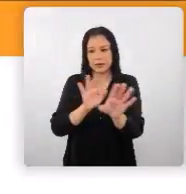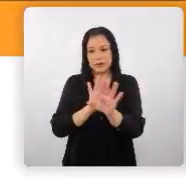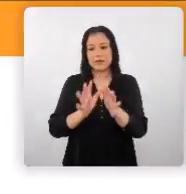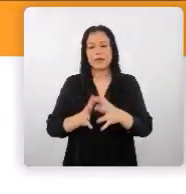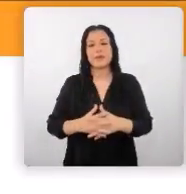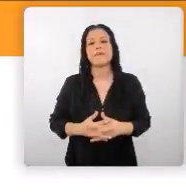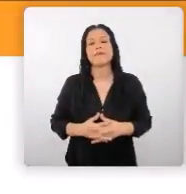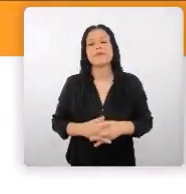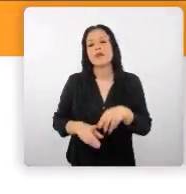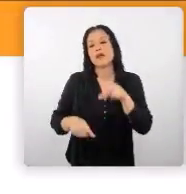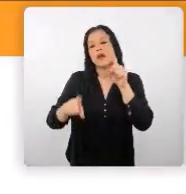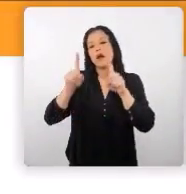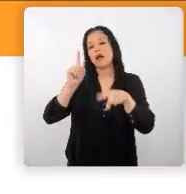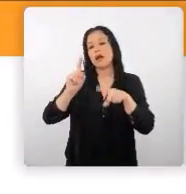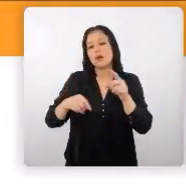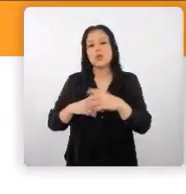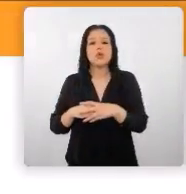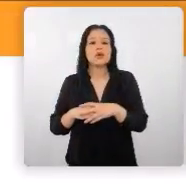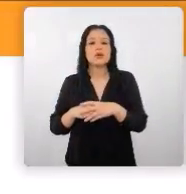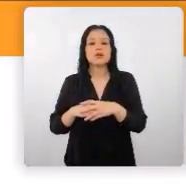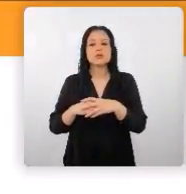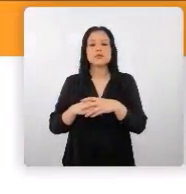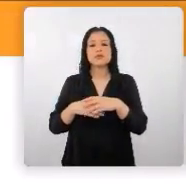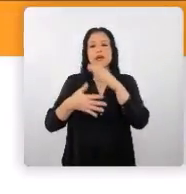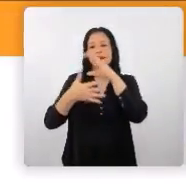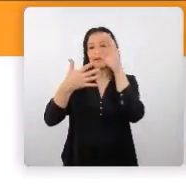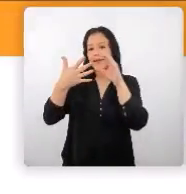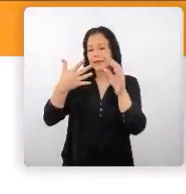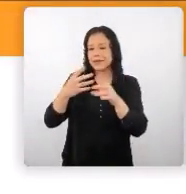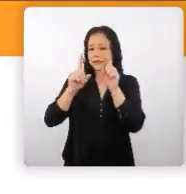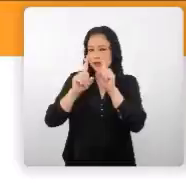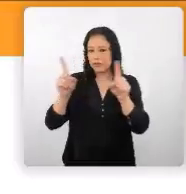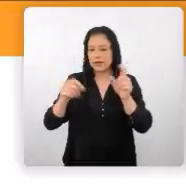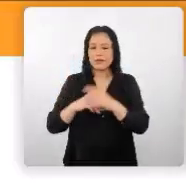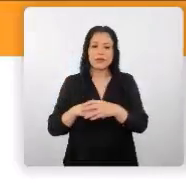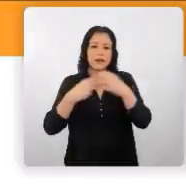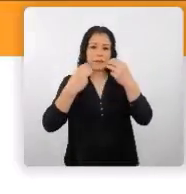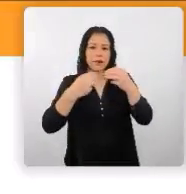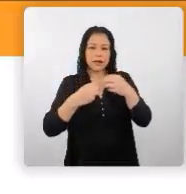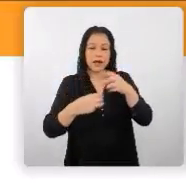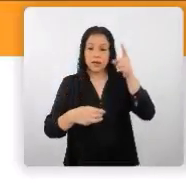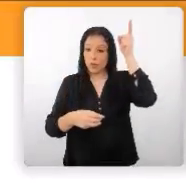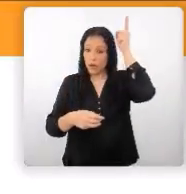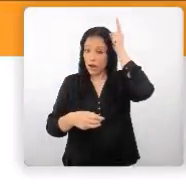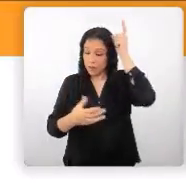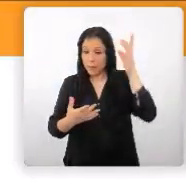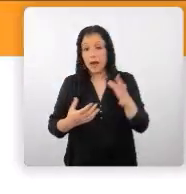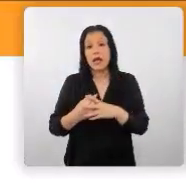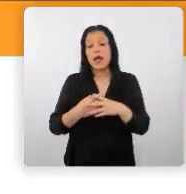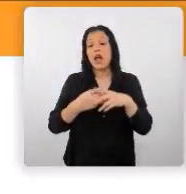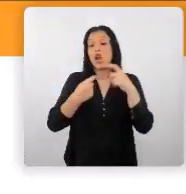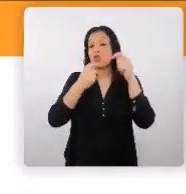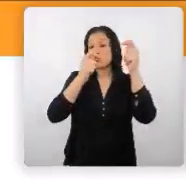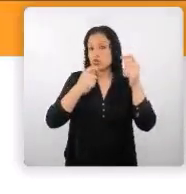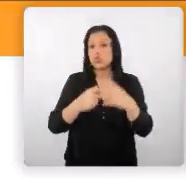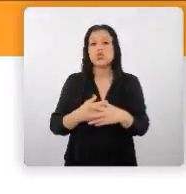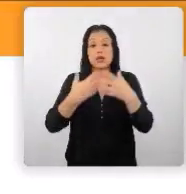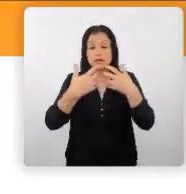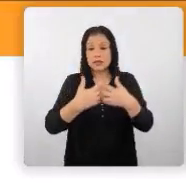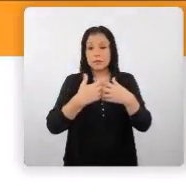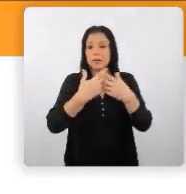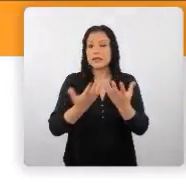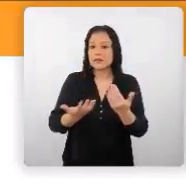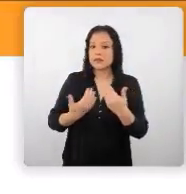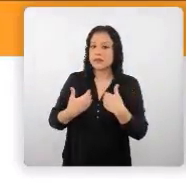acabar, algunos aspectos diferenciadores del mercado alemán. Los tour operadores alemanes suelen contar